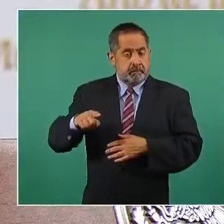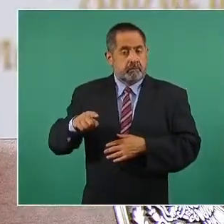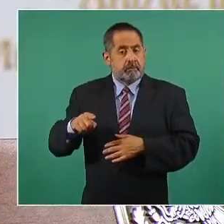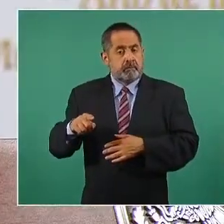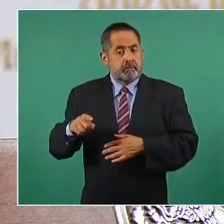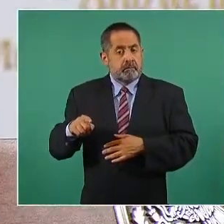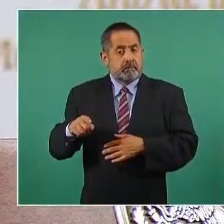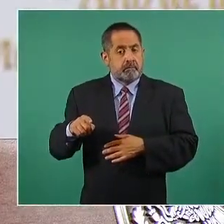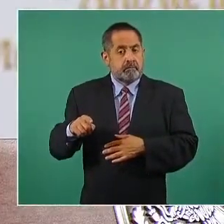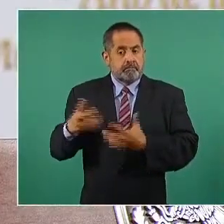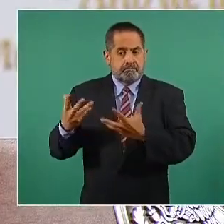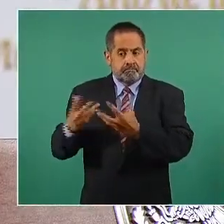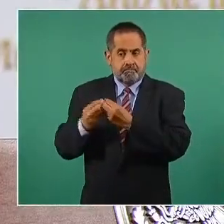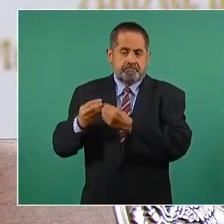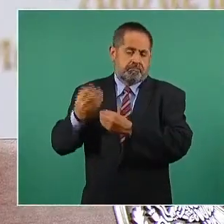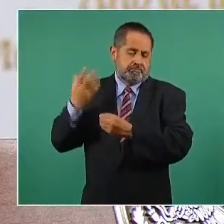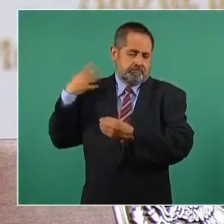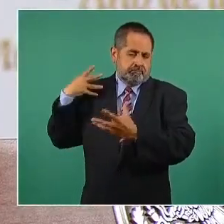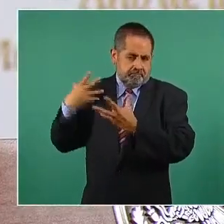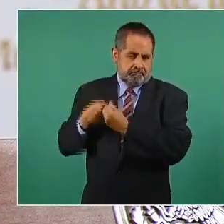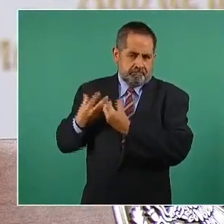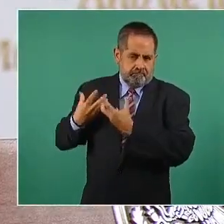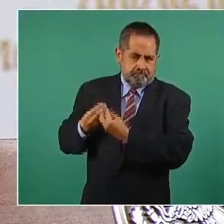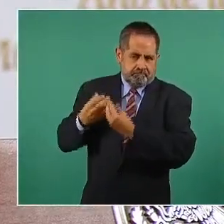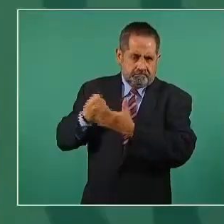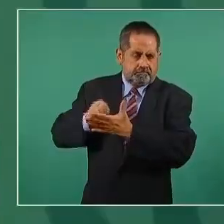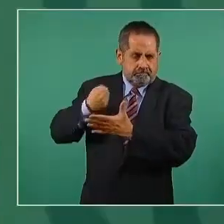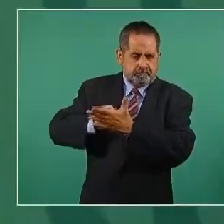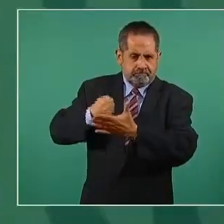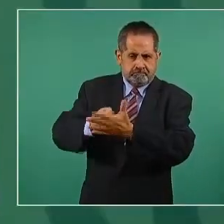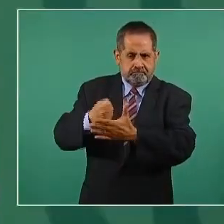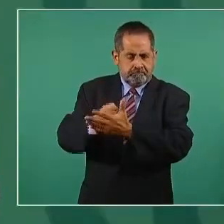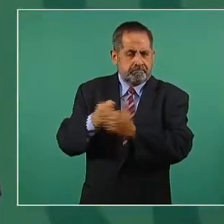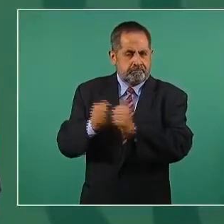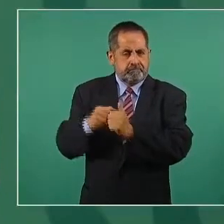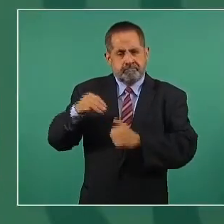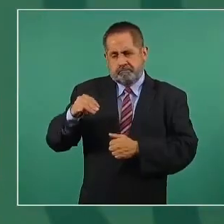del movimiento que nos